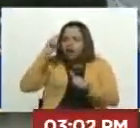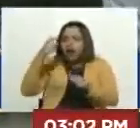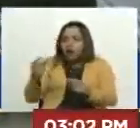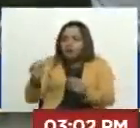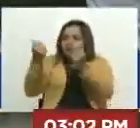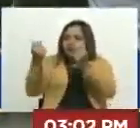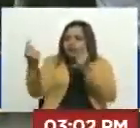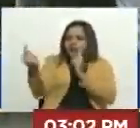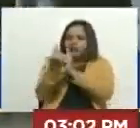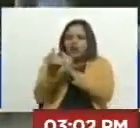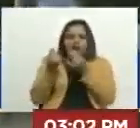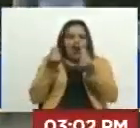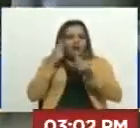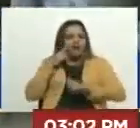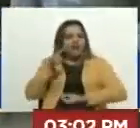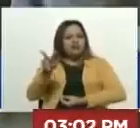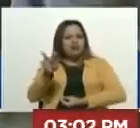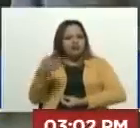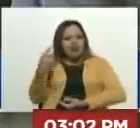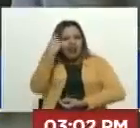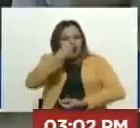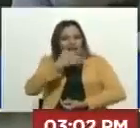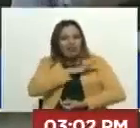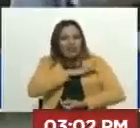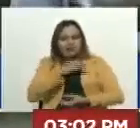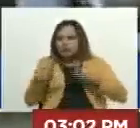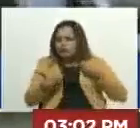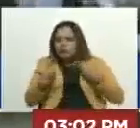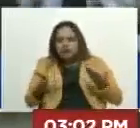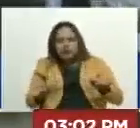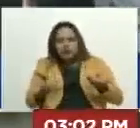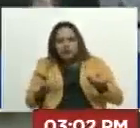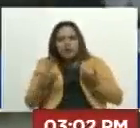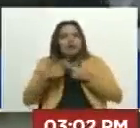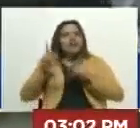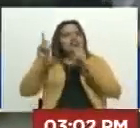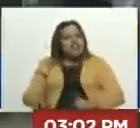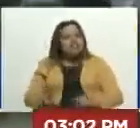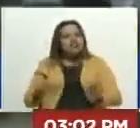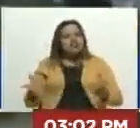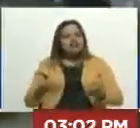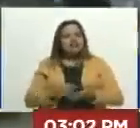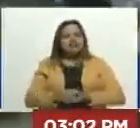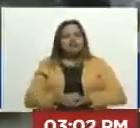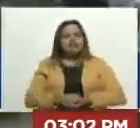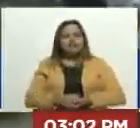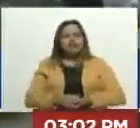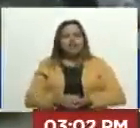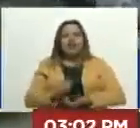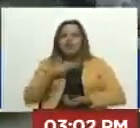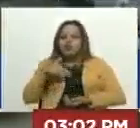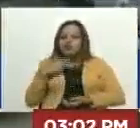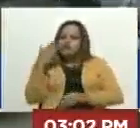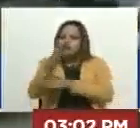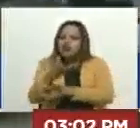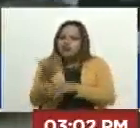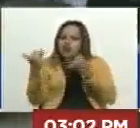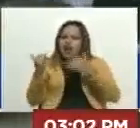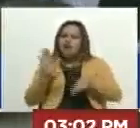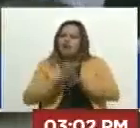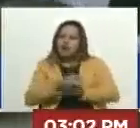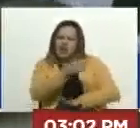¿En qué condiciones lo vimos? ¿Qué cara tenía? De angustia, pero de decisión. Ahorita fuimos a celebrar. ¿Por qué la derecha no celebra